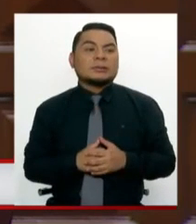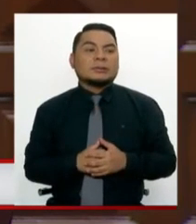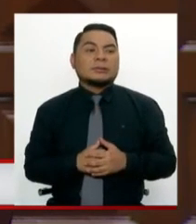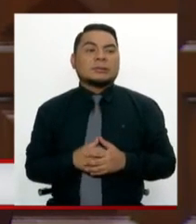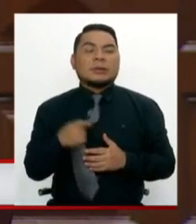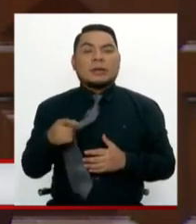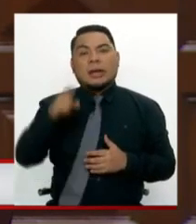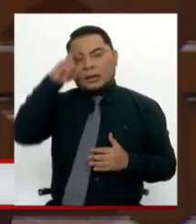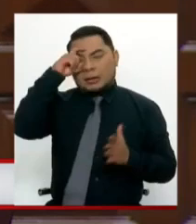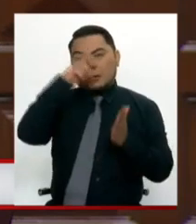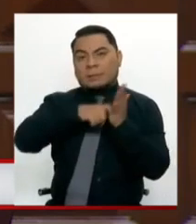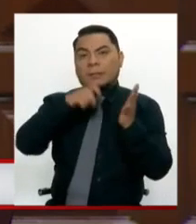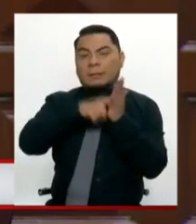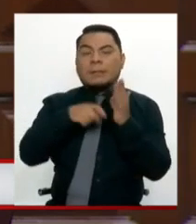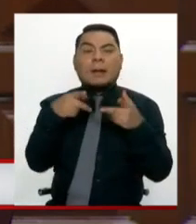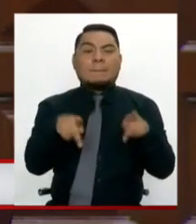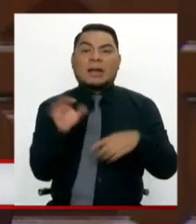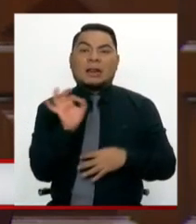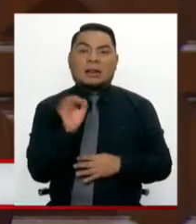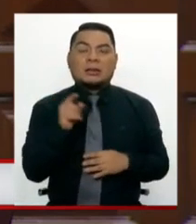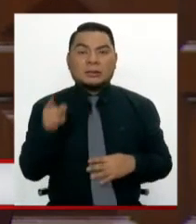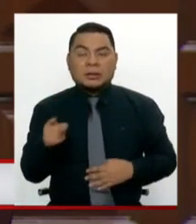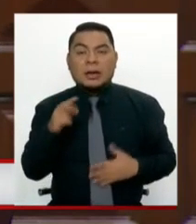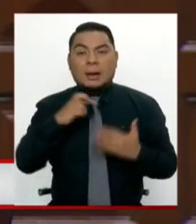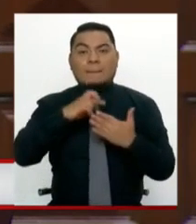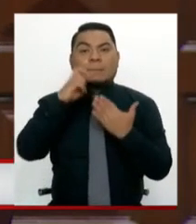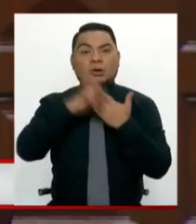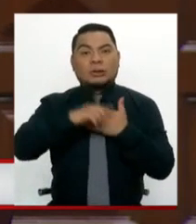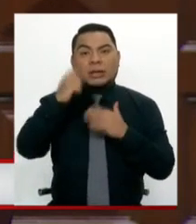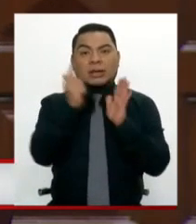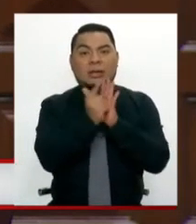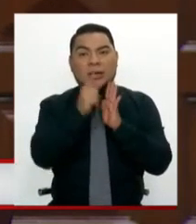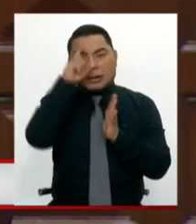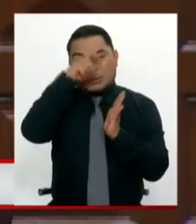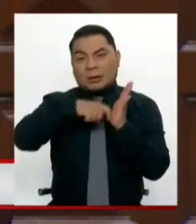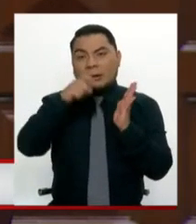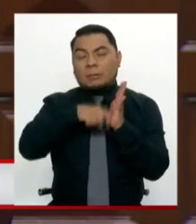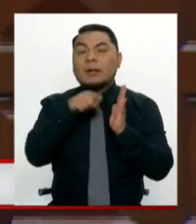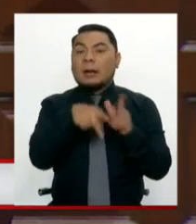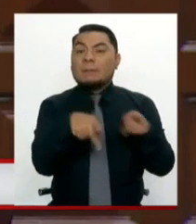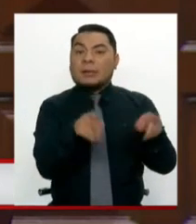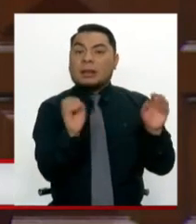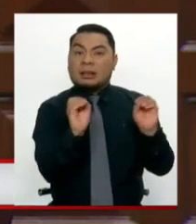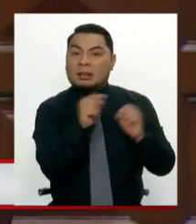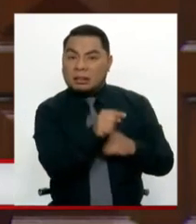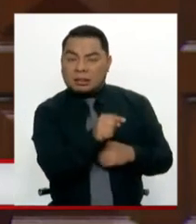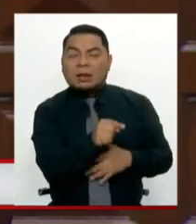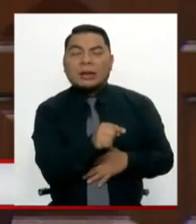La minería ilegal. El proyecto de ley sobre minería ilegal define mejor